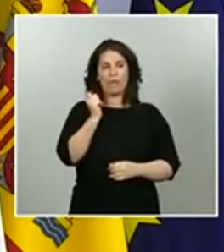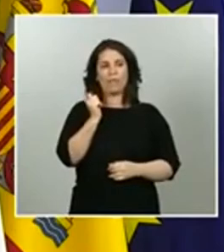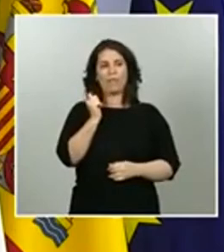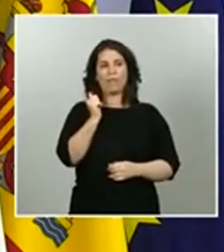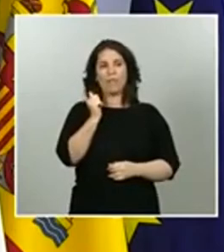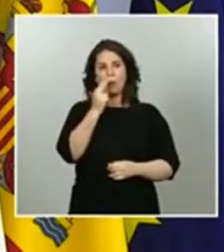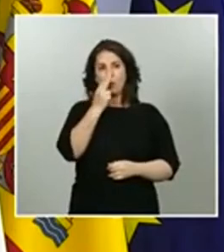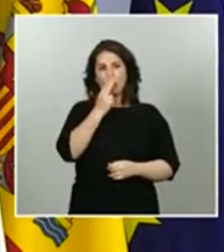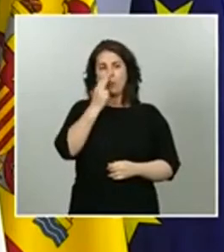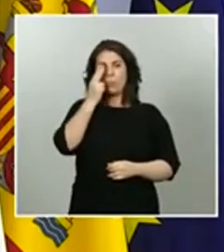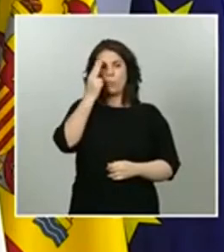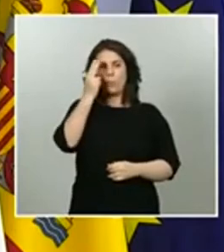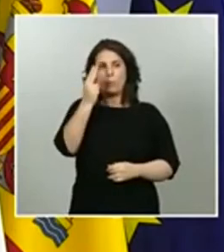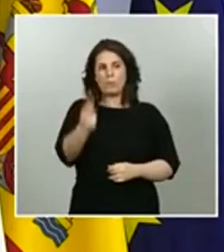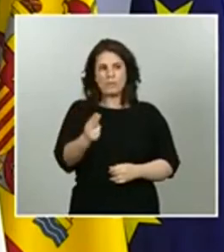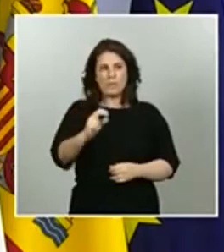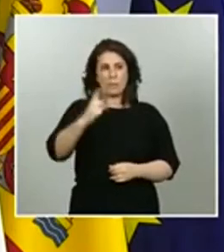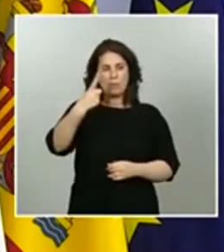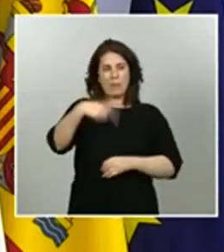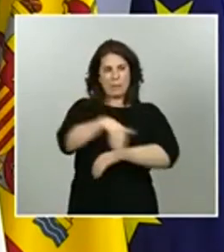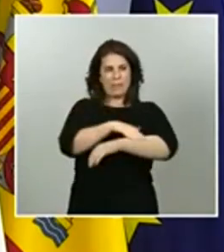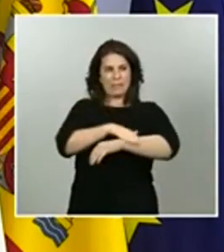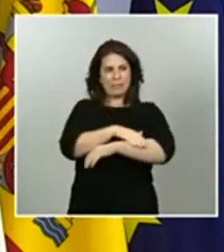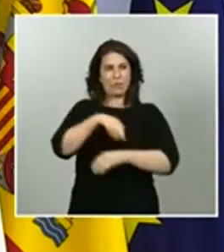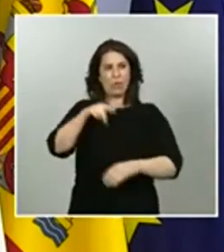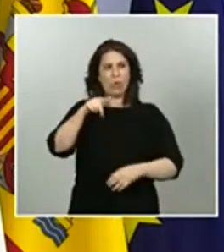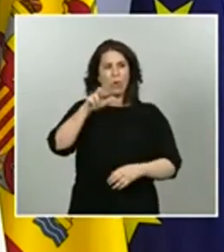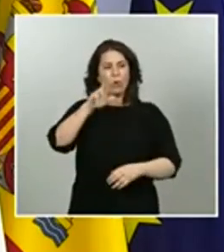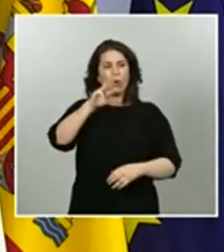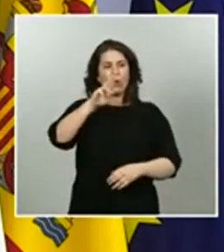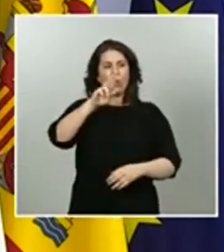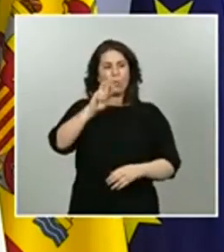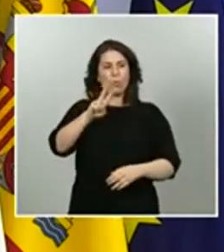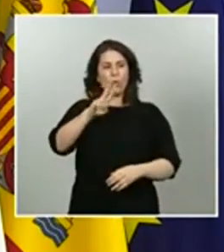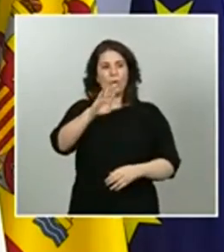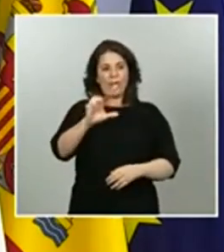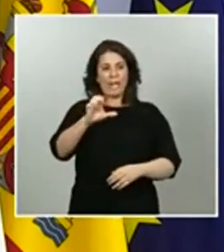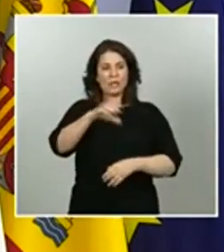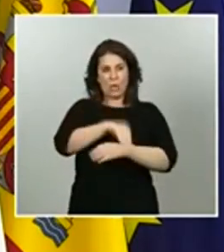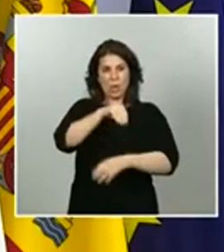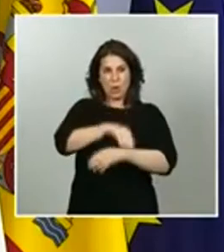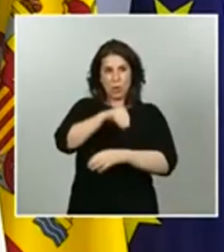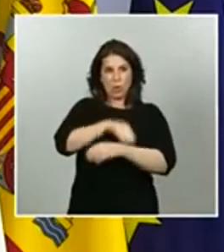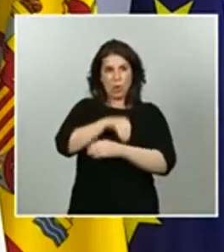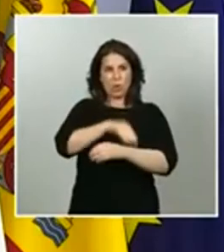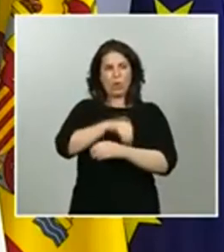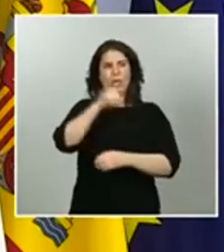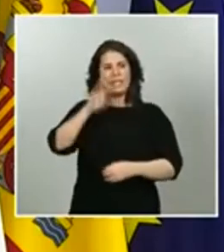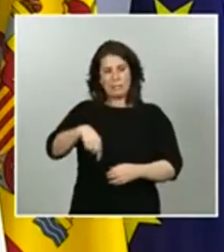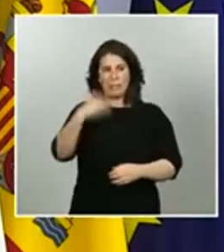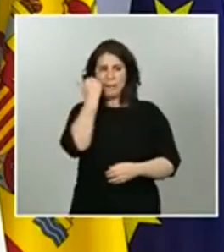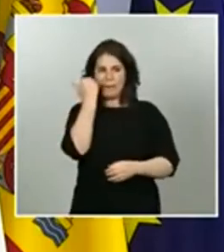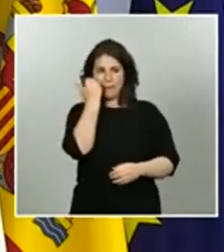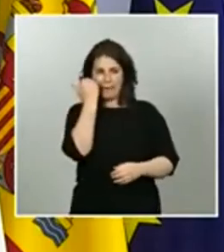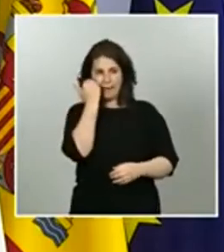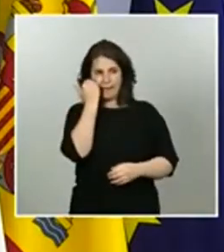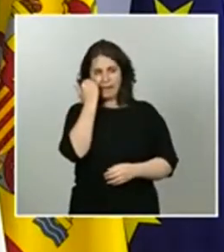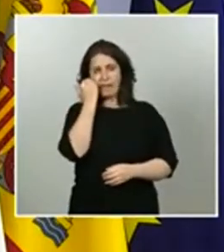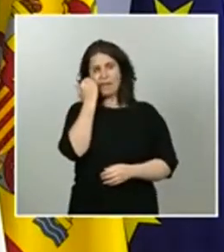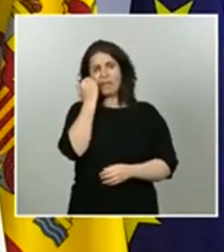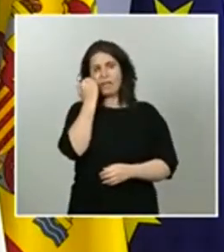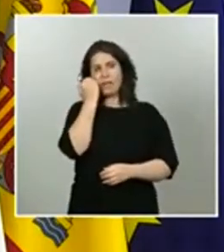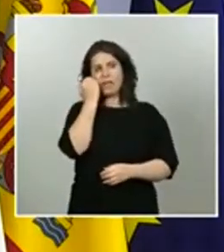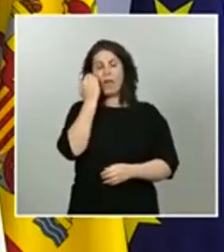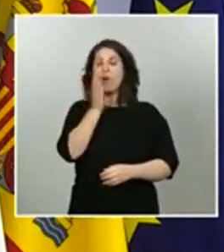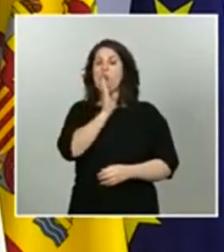ministro Rutte, también al primer ministro sueco, Stefan Löfven, y también a la canciller Merkel. Siguiendo un poco la estela del